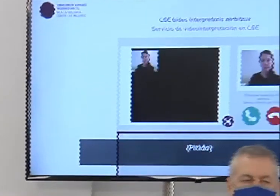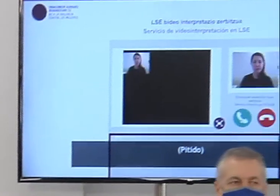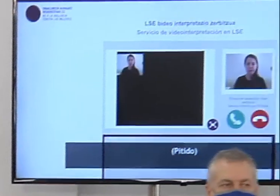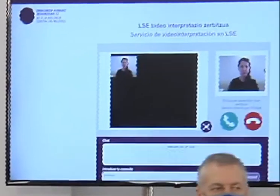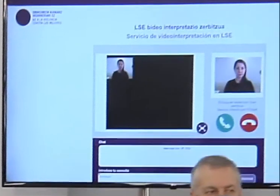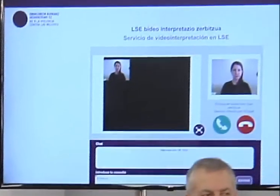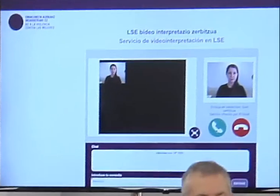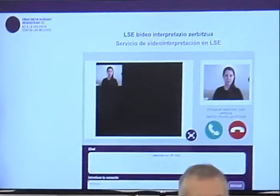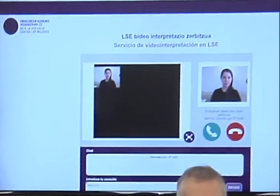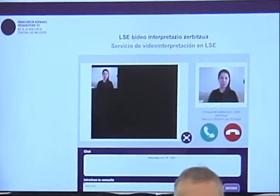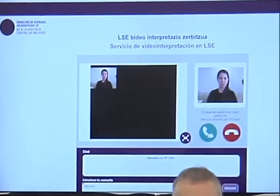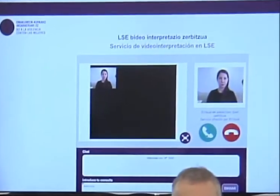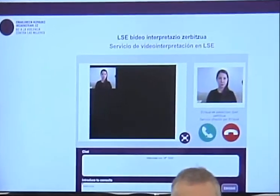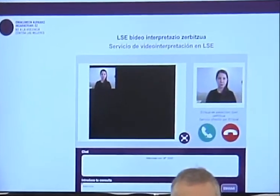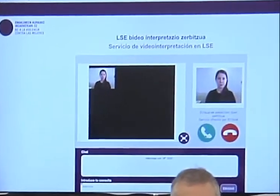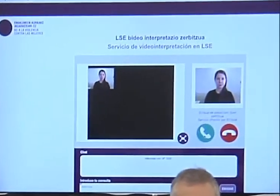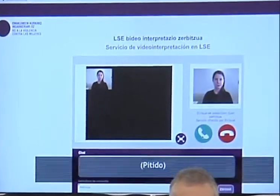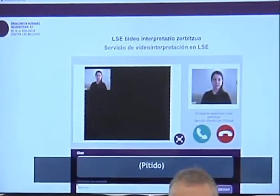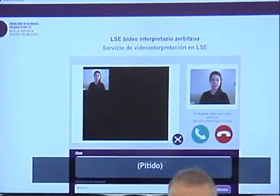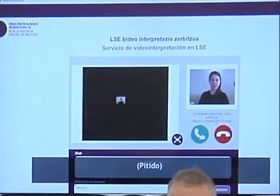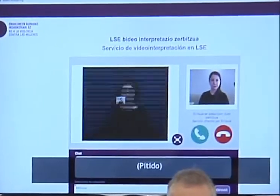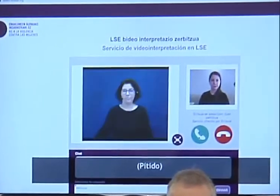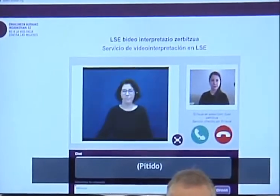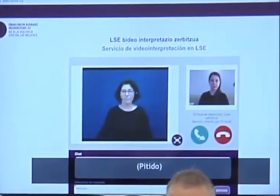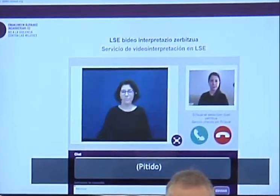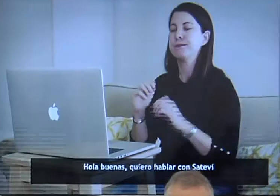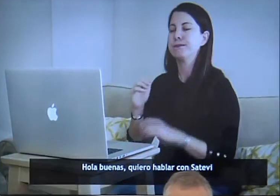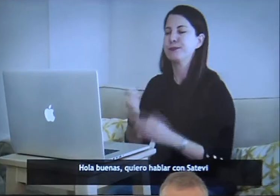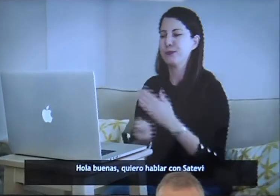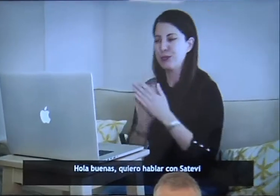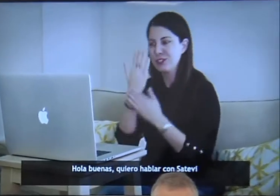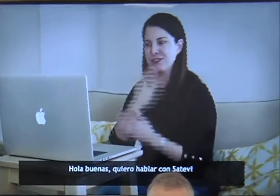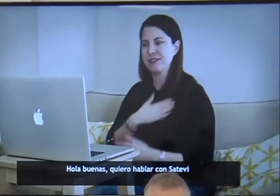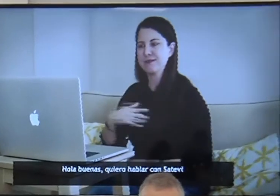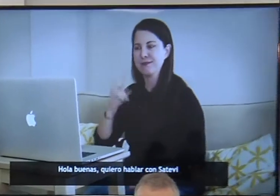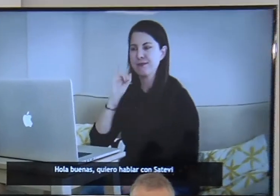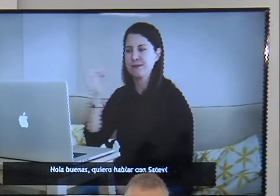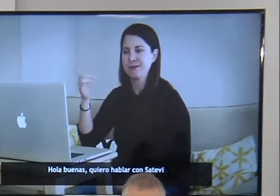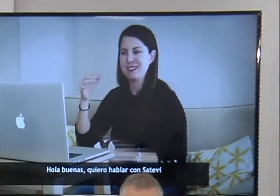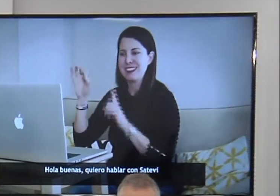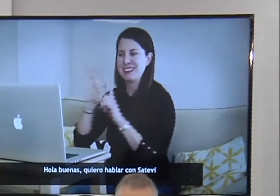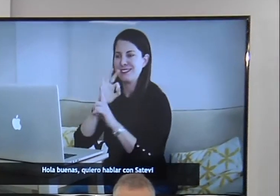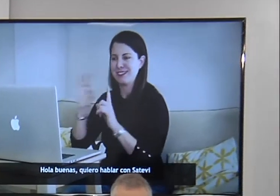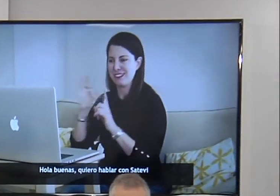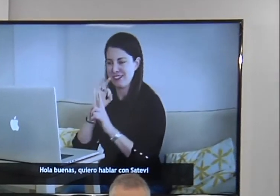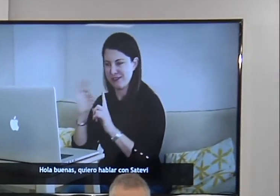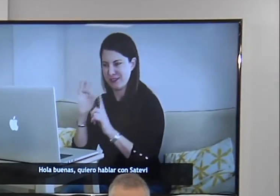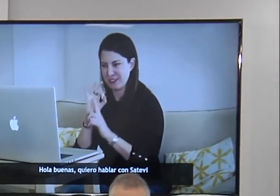Thank you.